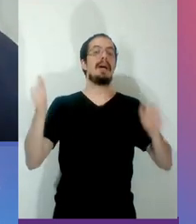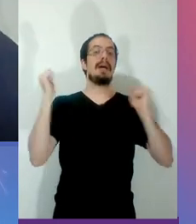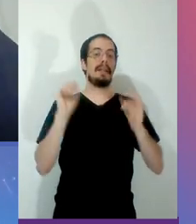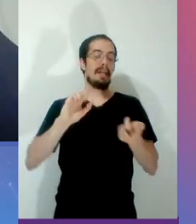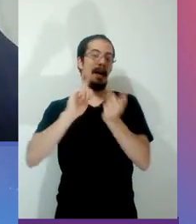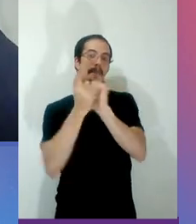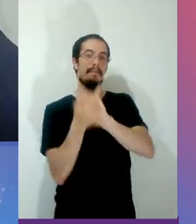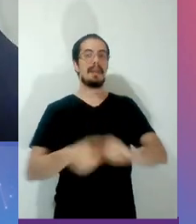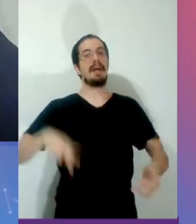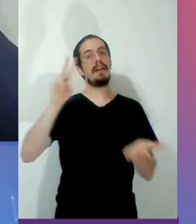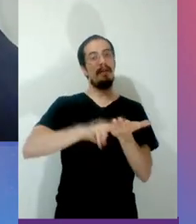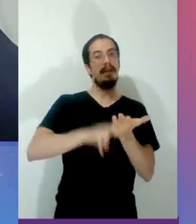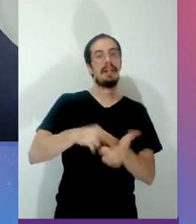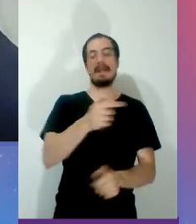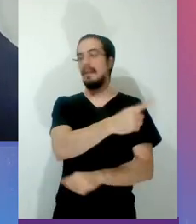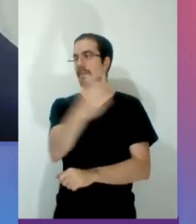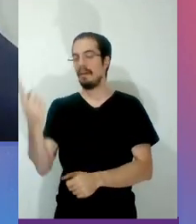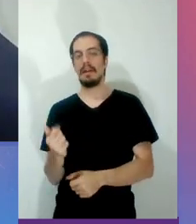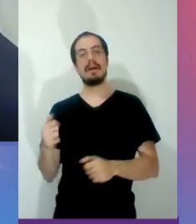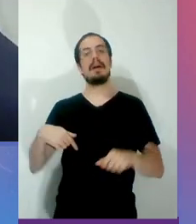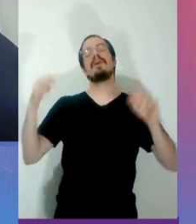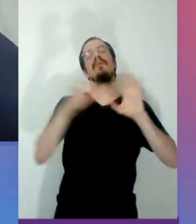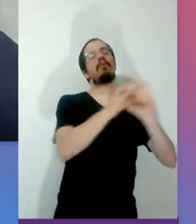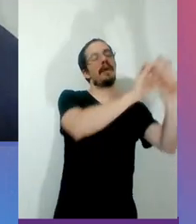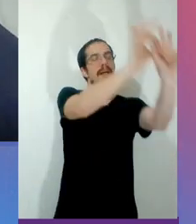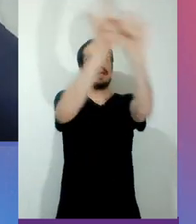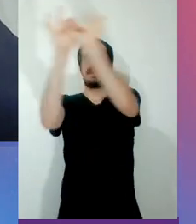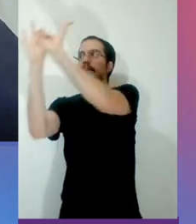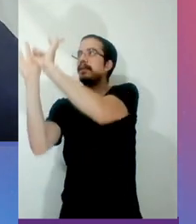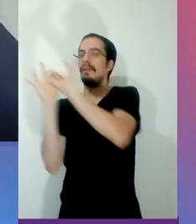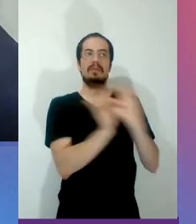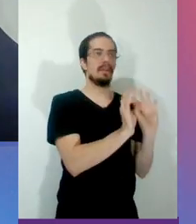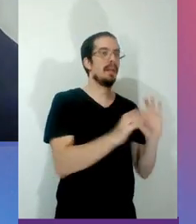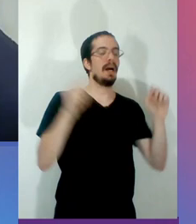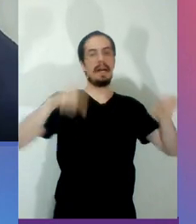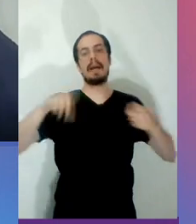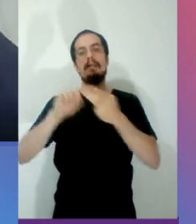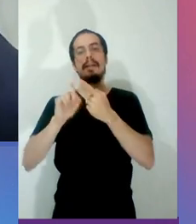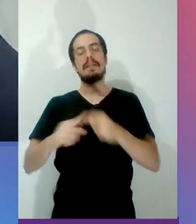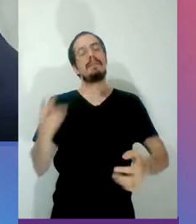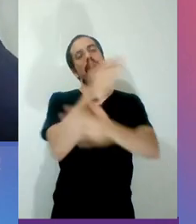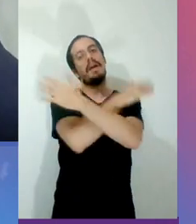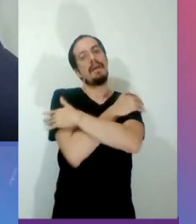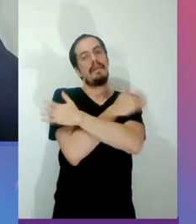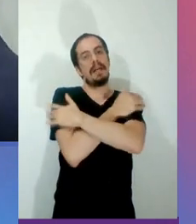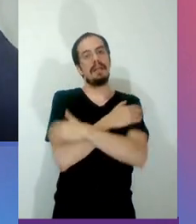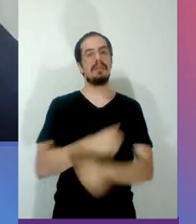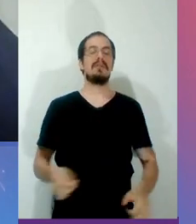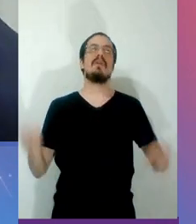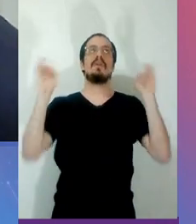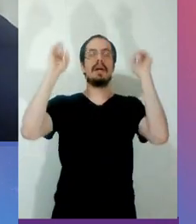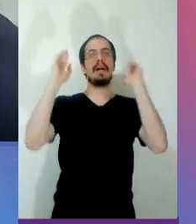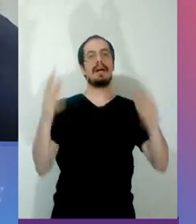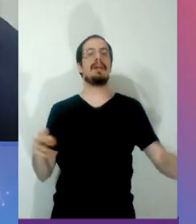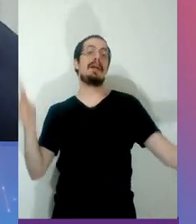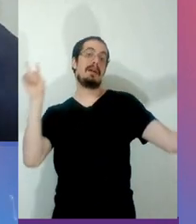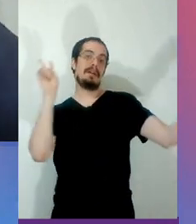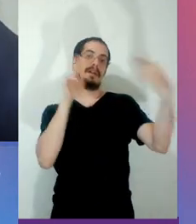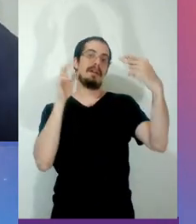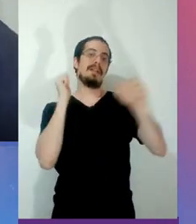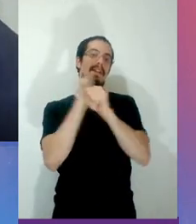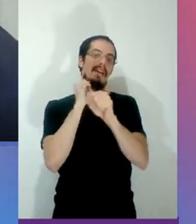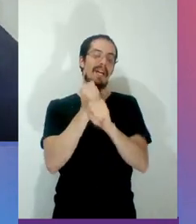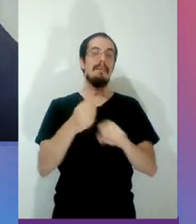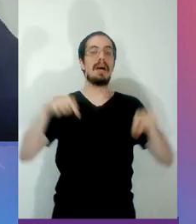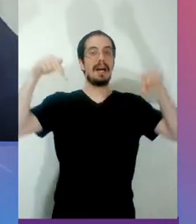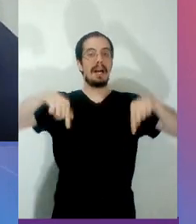que agradecer a todas ustedes por su participación, un gran abrazo y esperamos seguir trabajando por cambiar